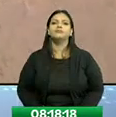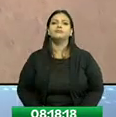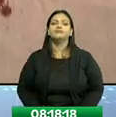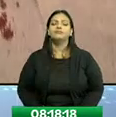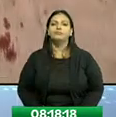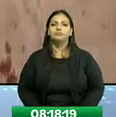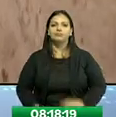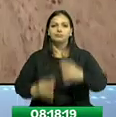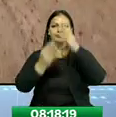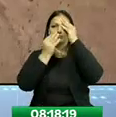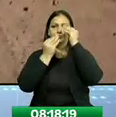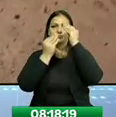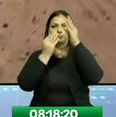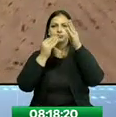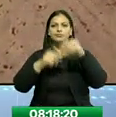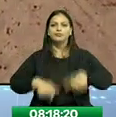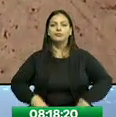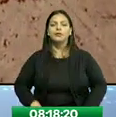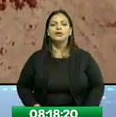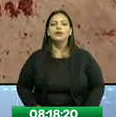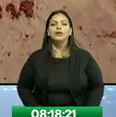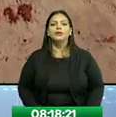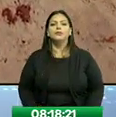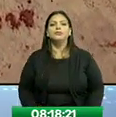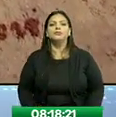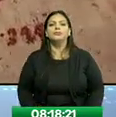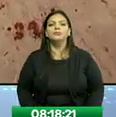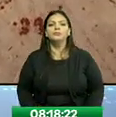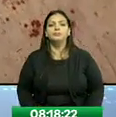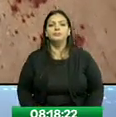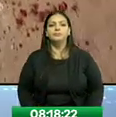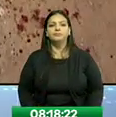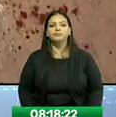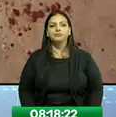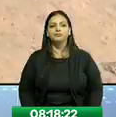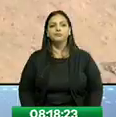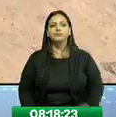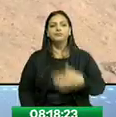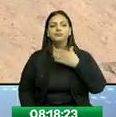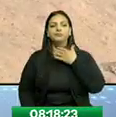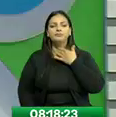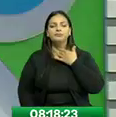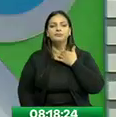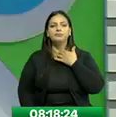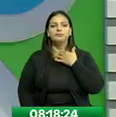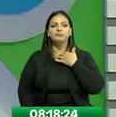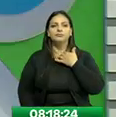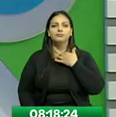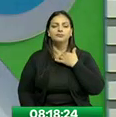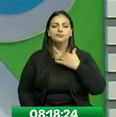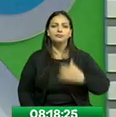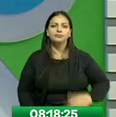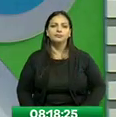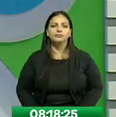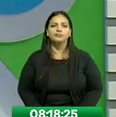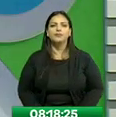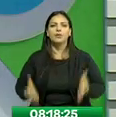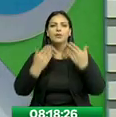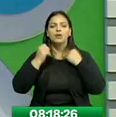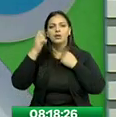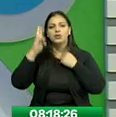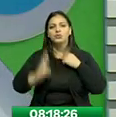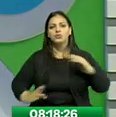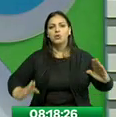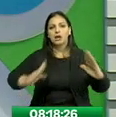porque roban y agreden a una pareja. Esto dentro de su vivienda, que también funciona como local de eventos sociales en el suroeste